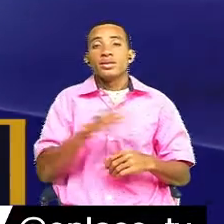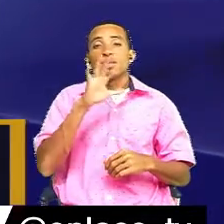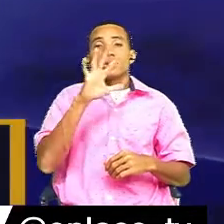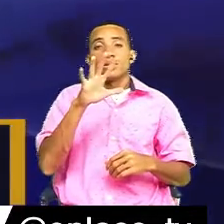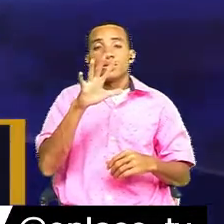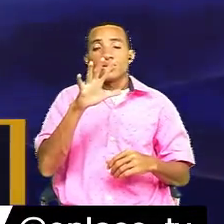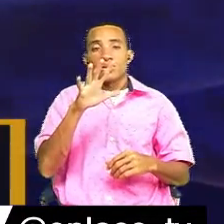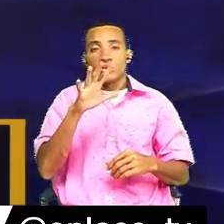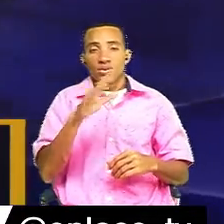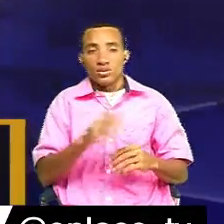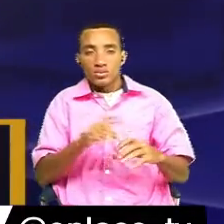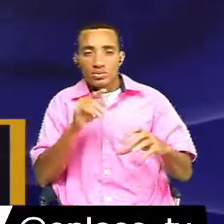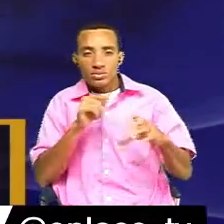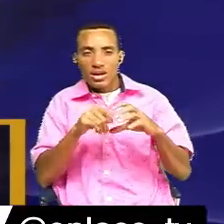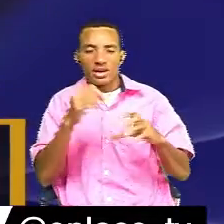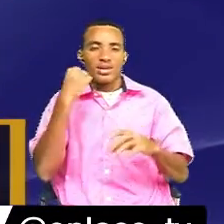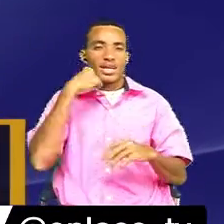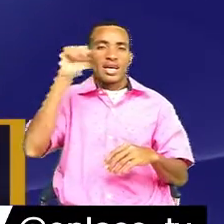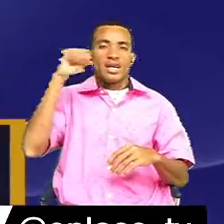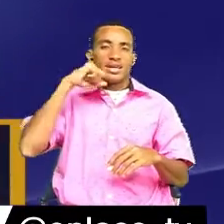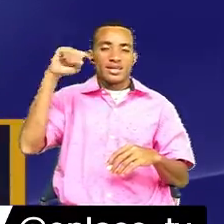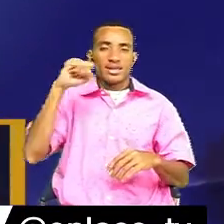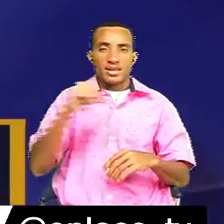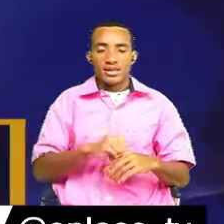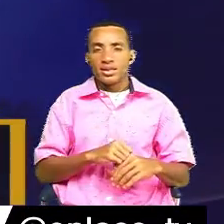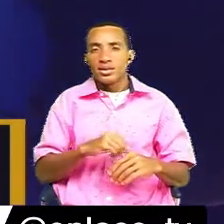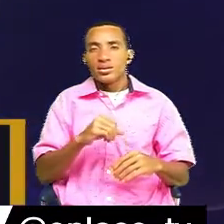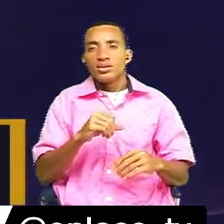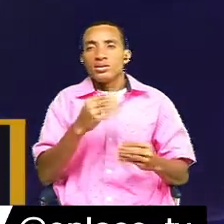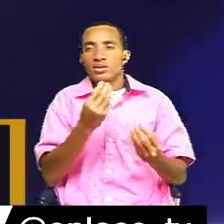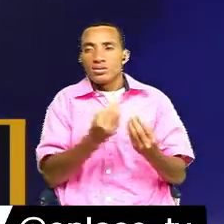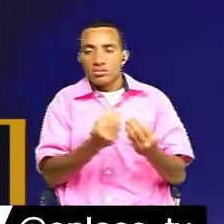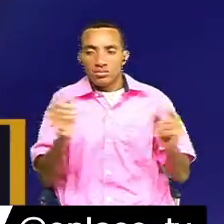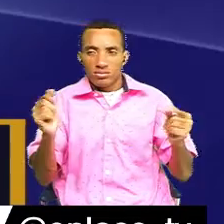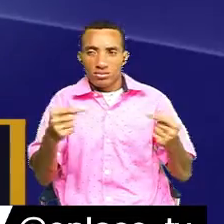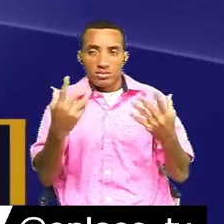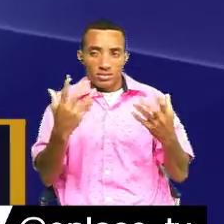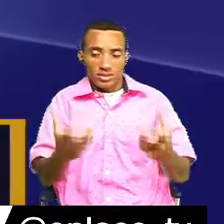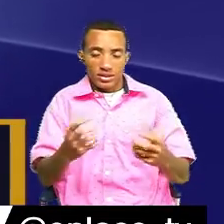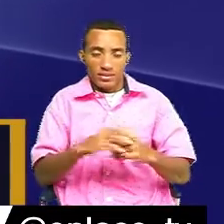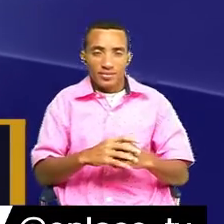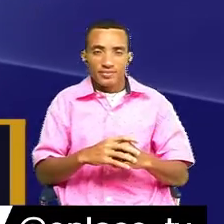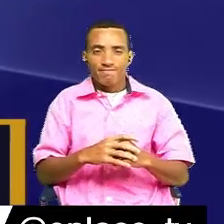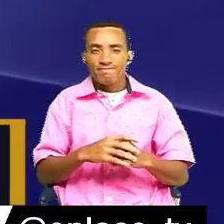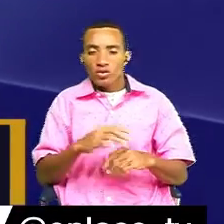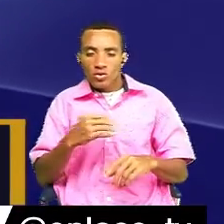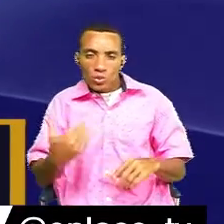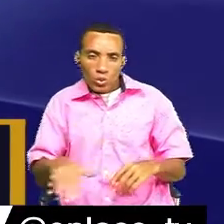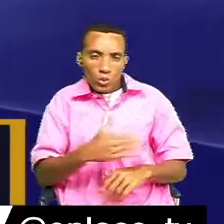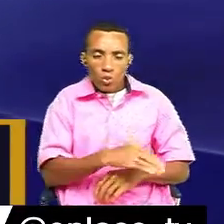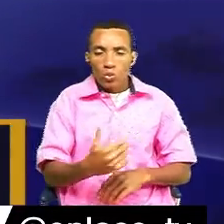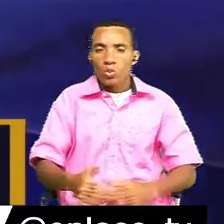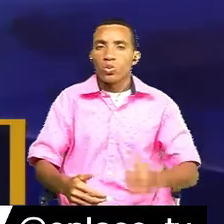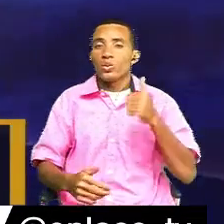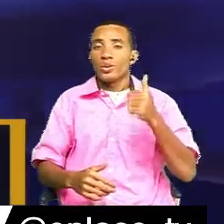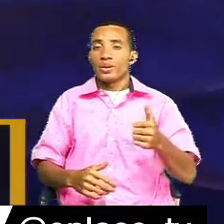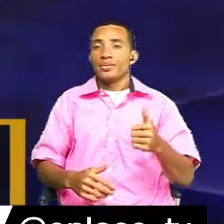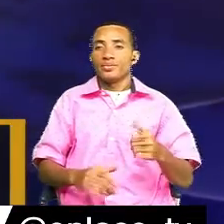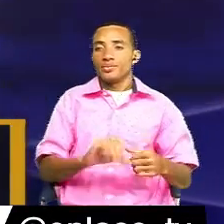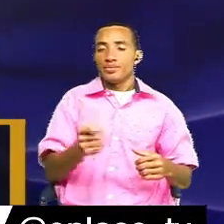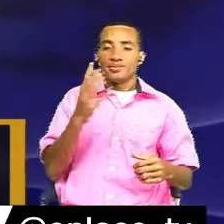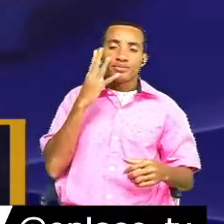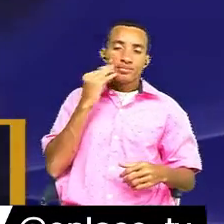que tiene toda la mentalidad y el objetivo de clasificar, que juega bien, que tiene jugadores también de